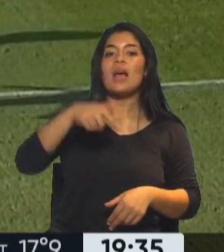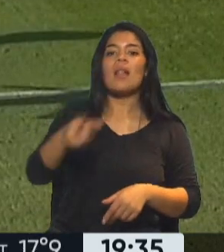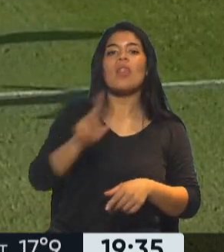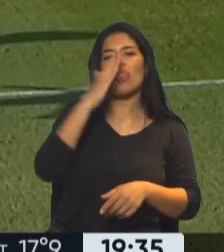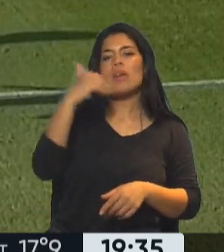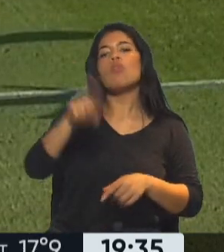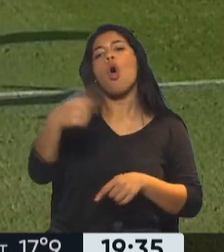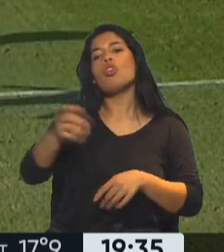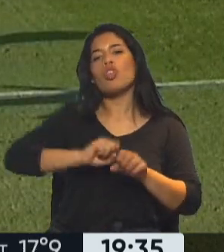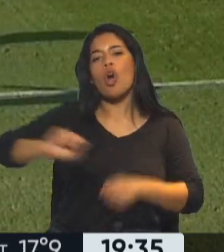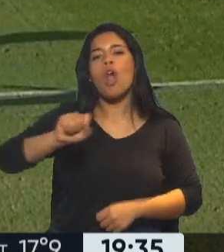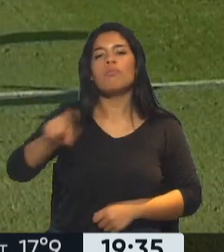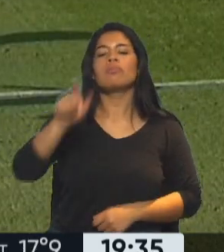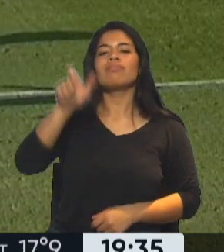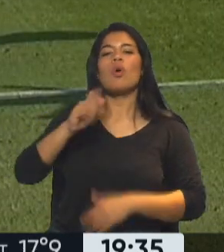Vareiro.